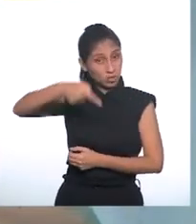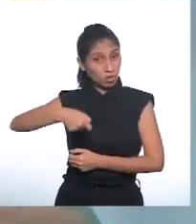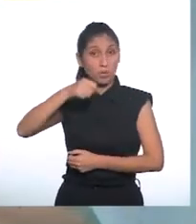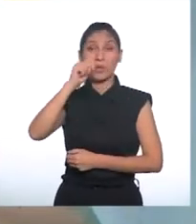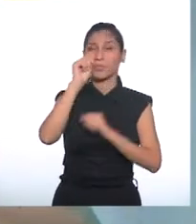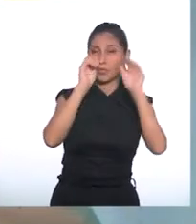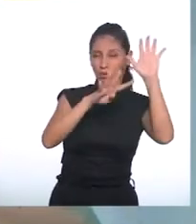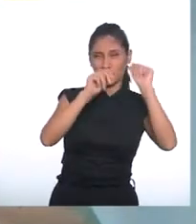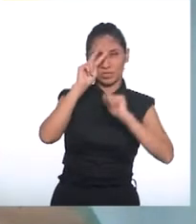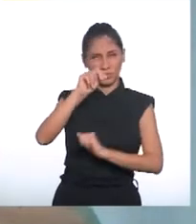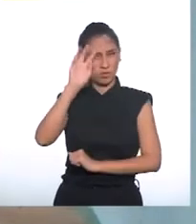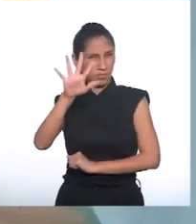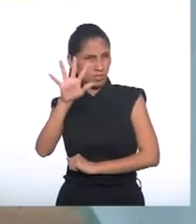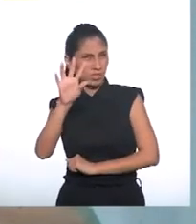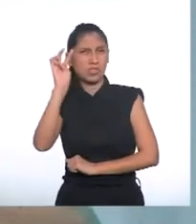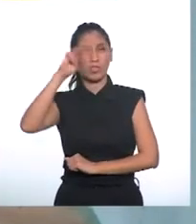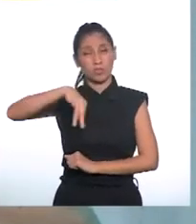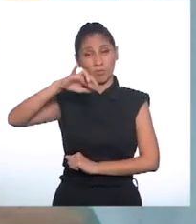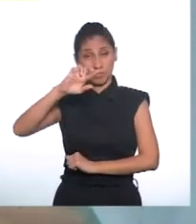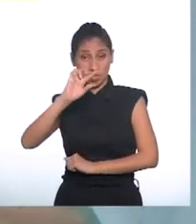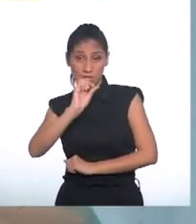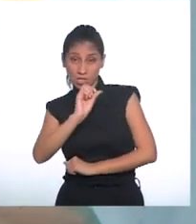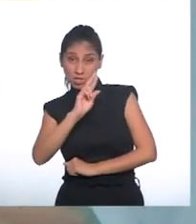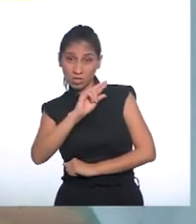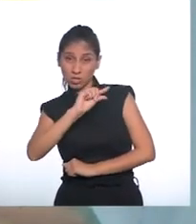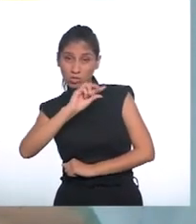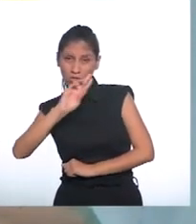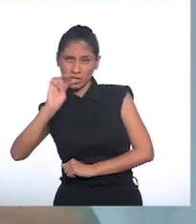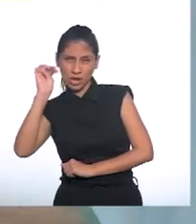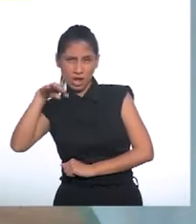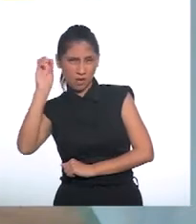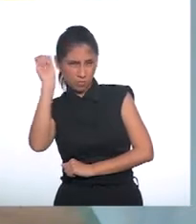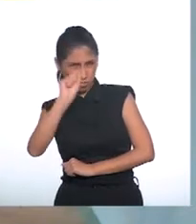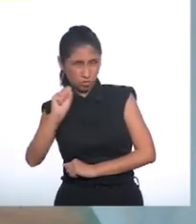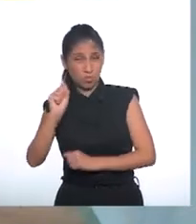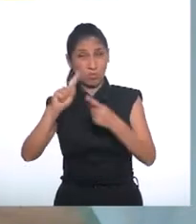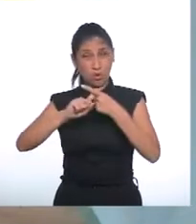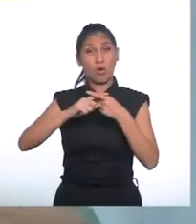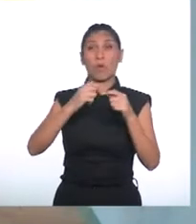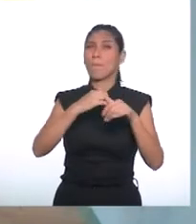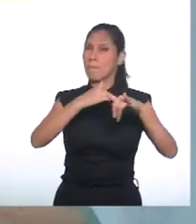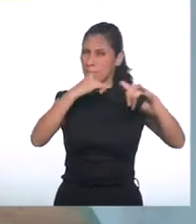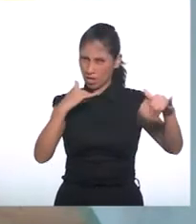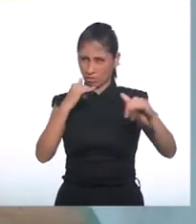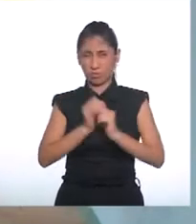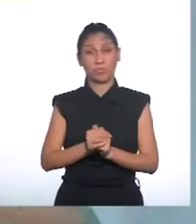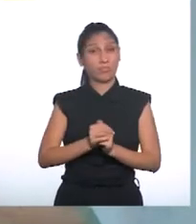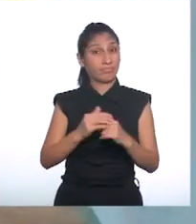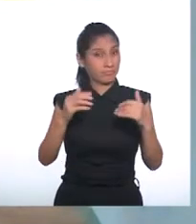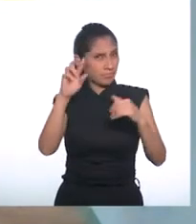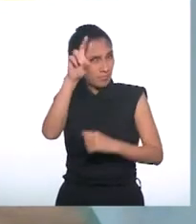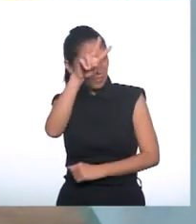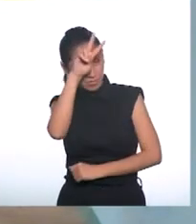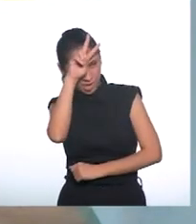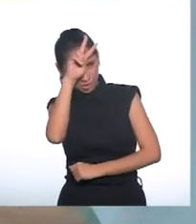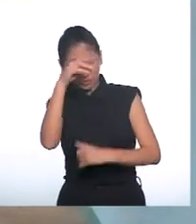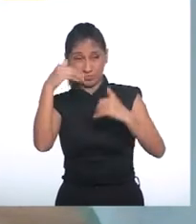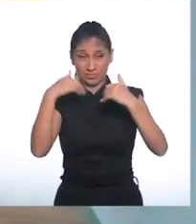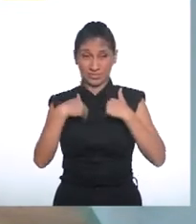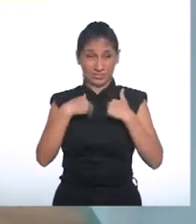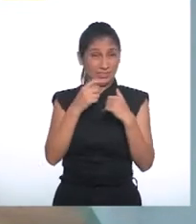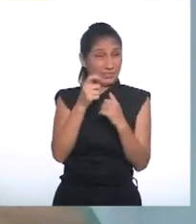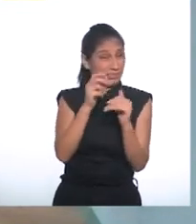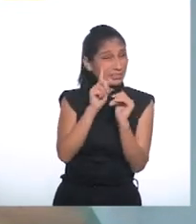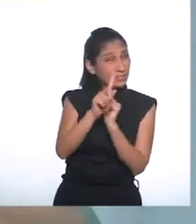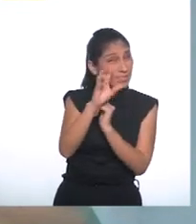13,925 microgramos por metro cúbico. Perú se encuentra casi 10 puntos por encima del promedio.